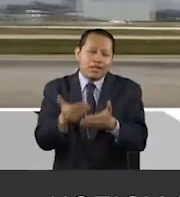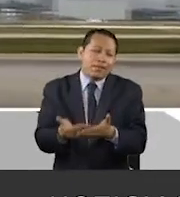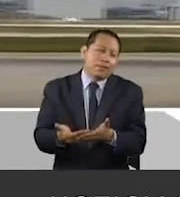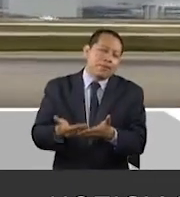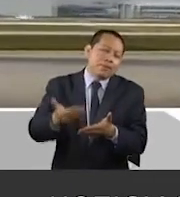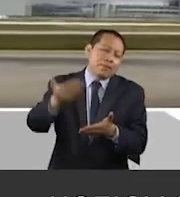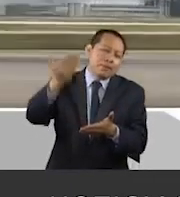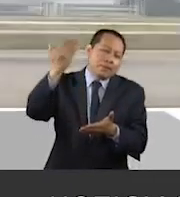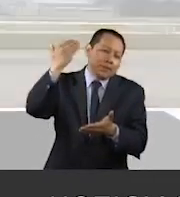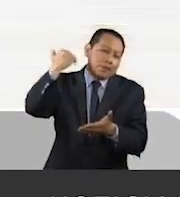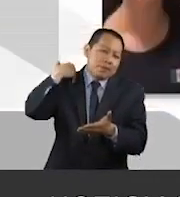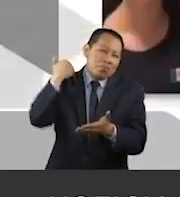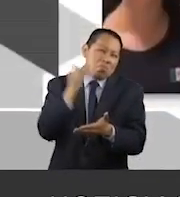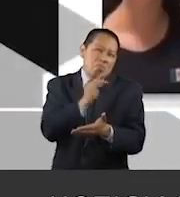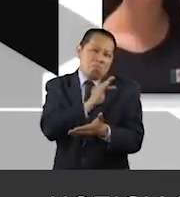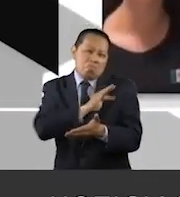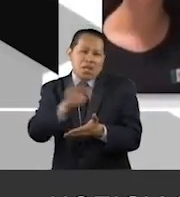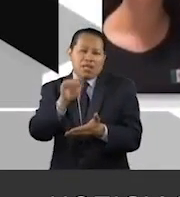lo menos de